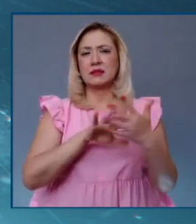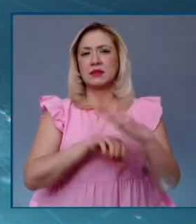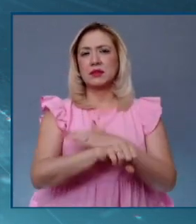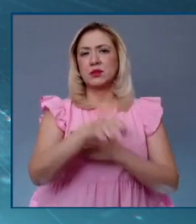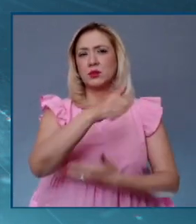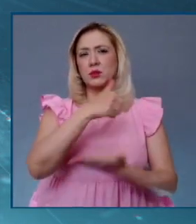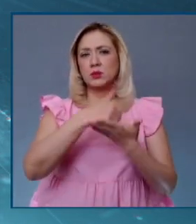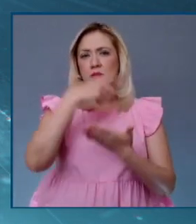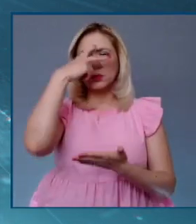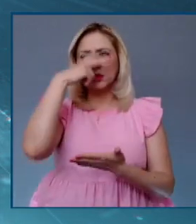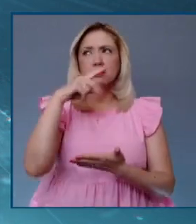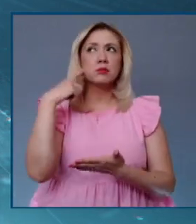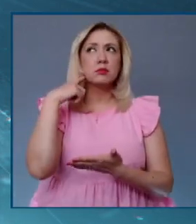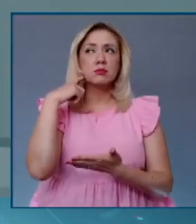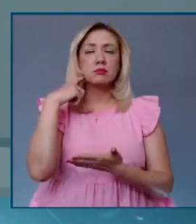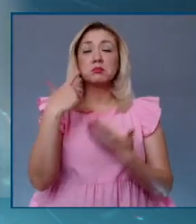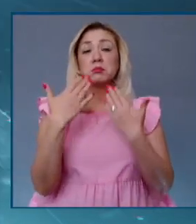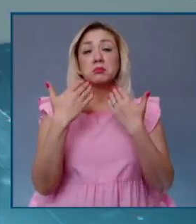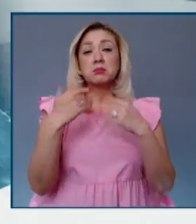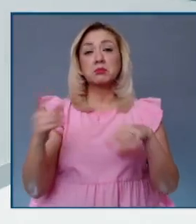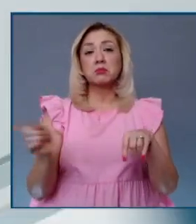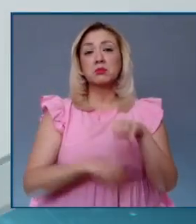que sancionan actos de corrupción.